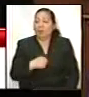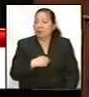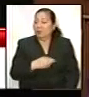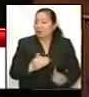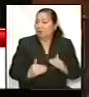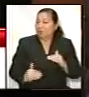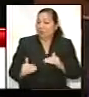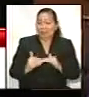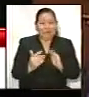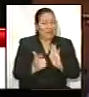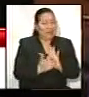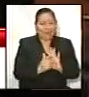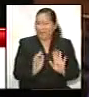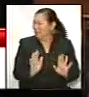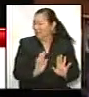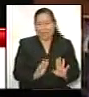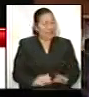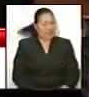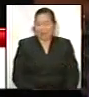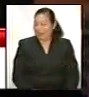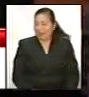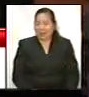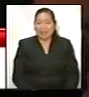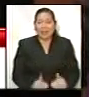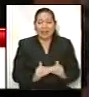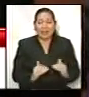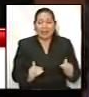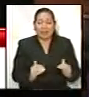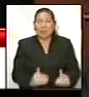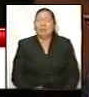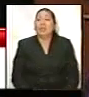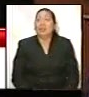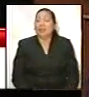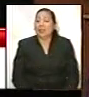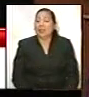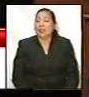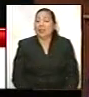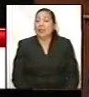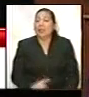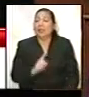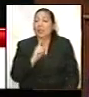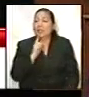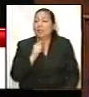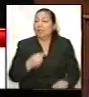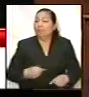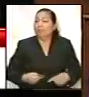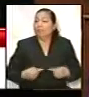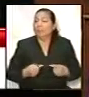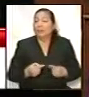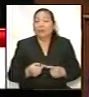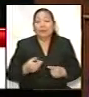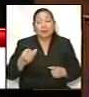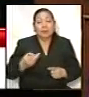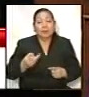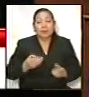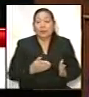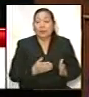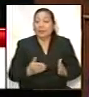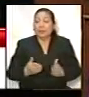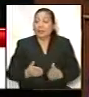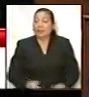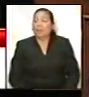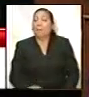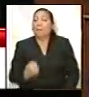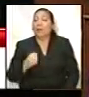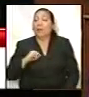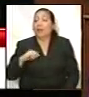encima de la ley y la Constitución. La demarcación territorial es una competencia exclusiva y excluyente del